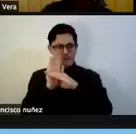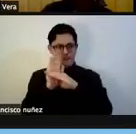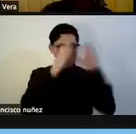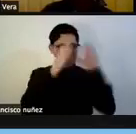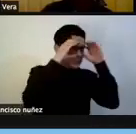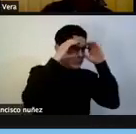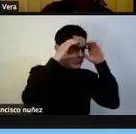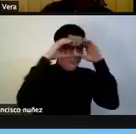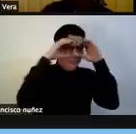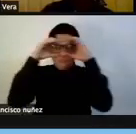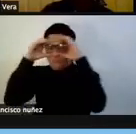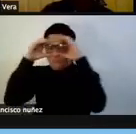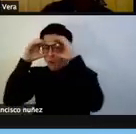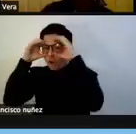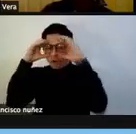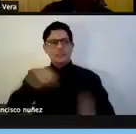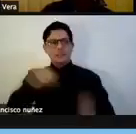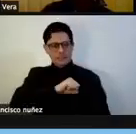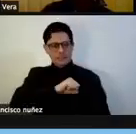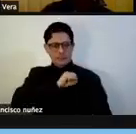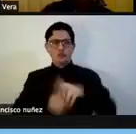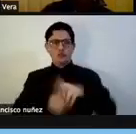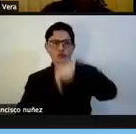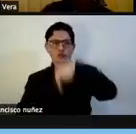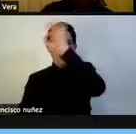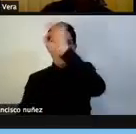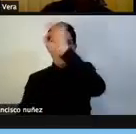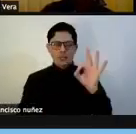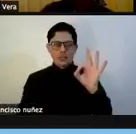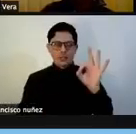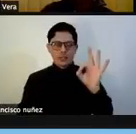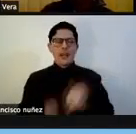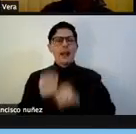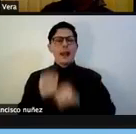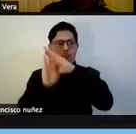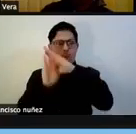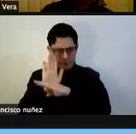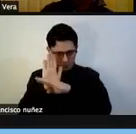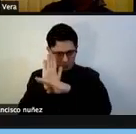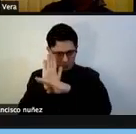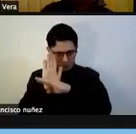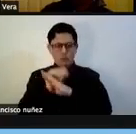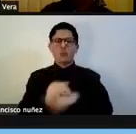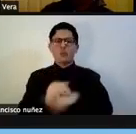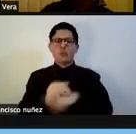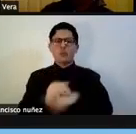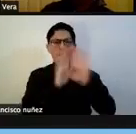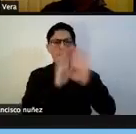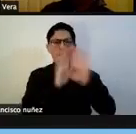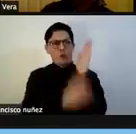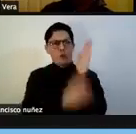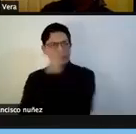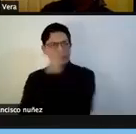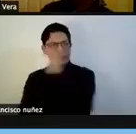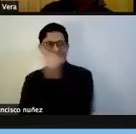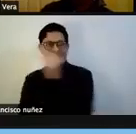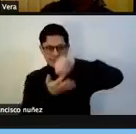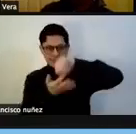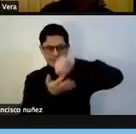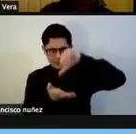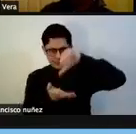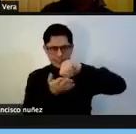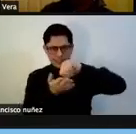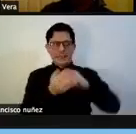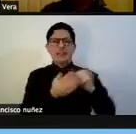Poniente, el programa Ciencia Abierta y Colaborativa y la Biblioteca Central de la Facultad de Ciencias Físicas y Matemáticas, saludamos